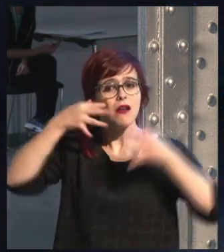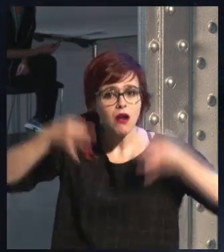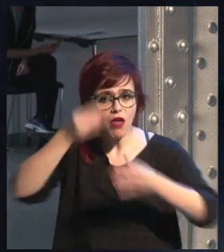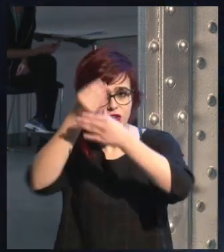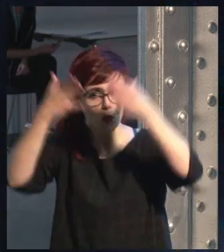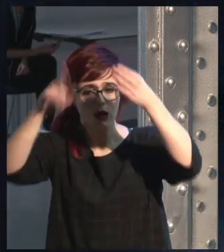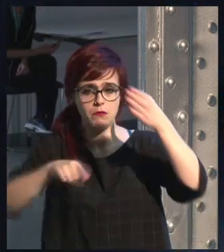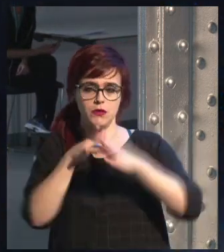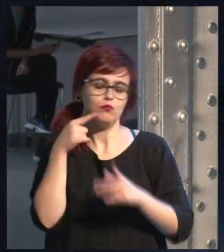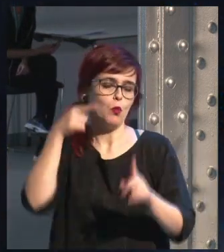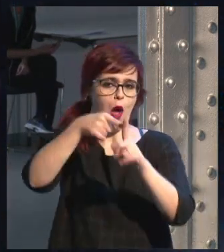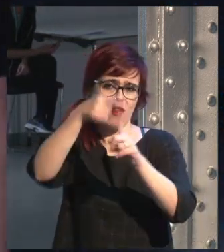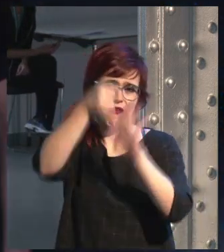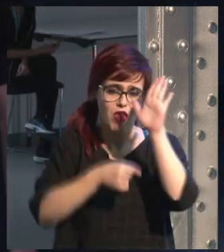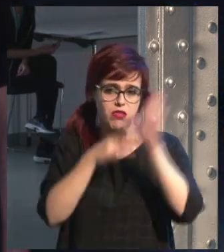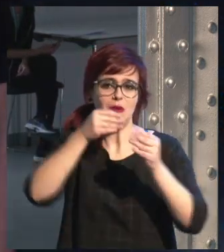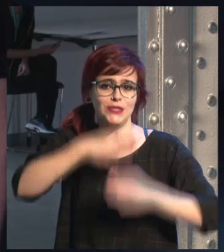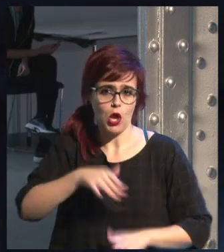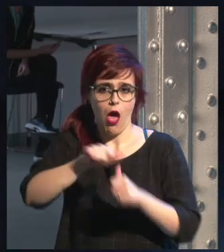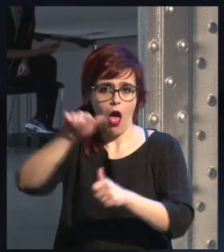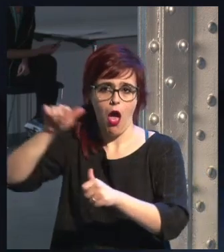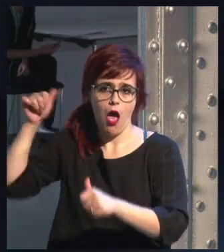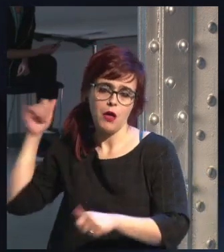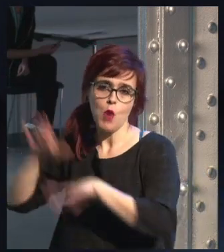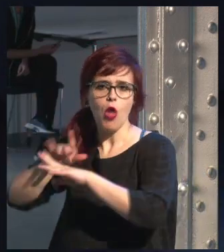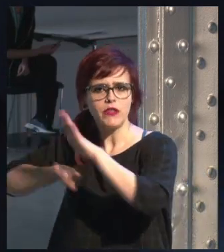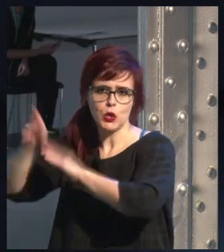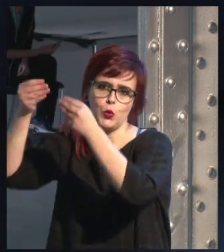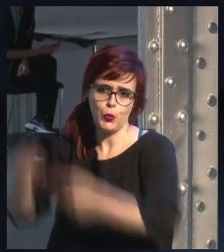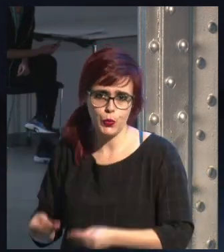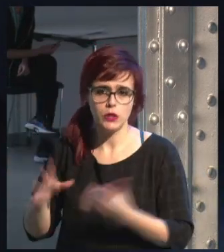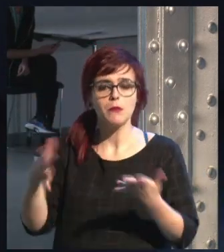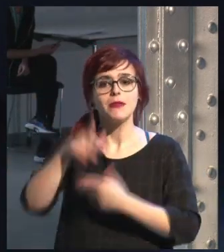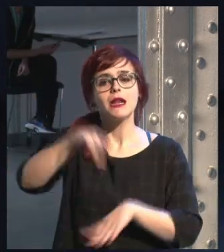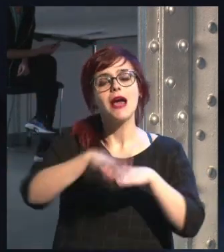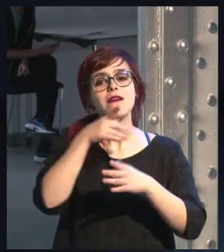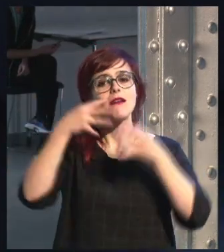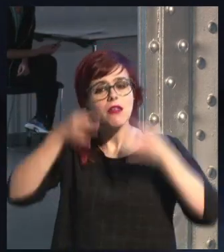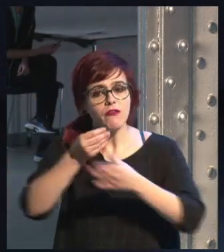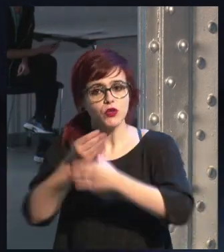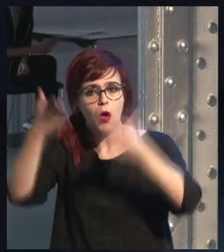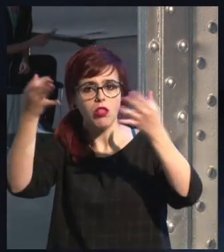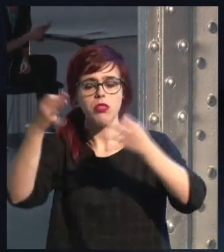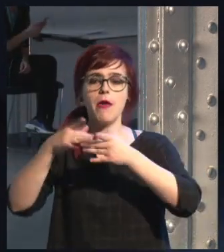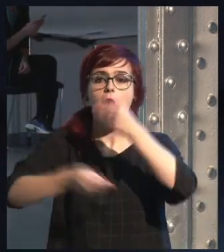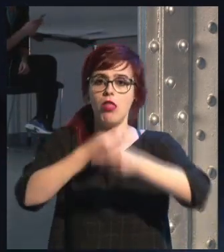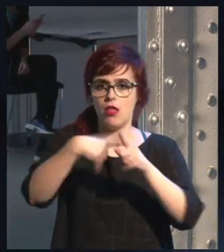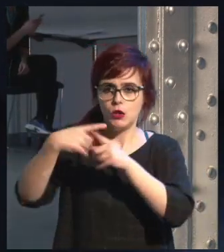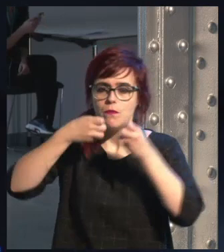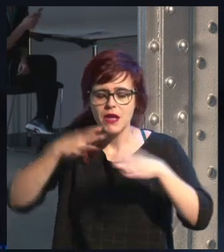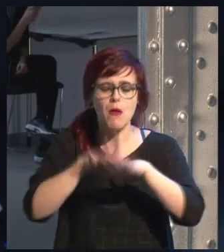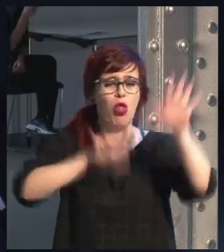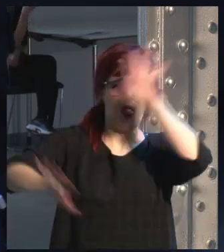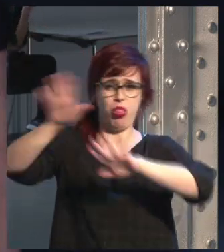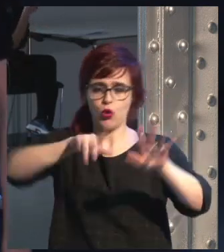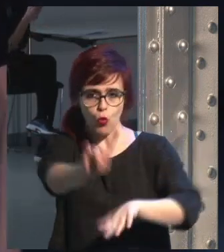bueno, yo creo que somos bastante referencia, sobre todo por la calidad de los desarrollos que hacemos, ¿no? Sobre todo para realidad virtual, las cosas hay que hacerlas muy bien, que no mareen, que